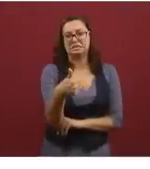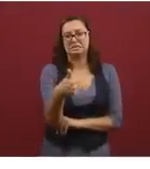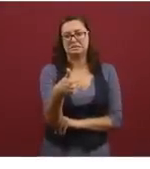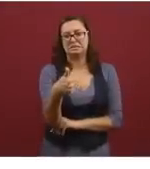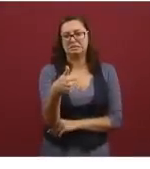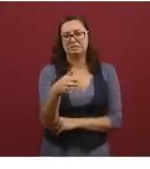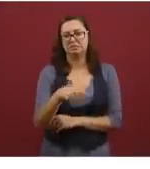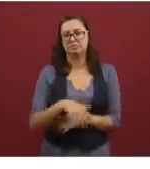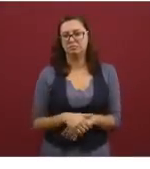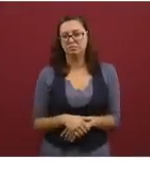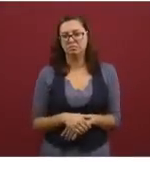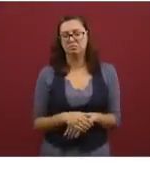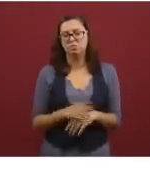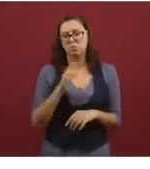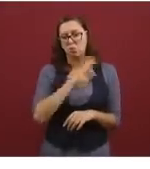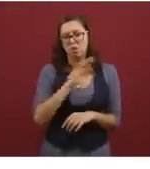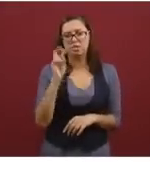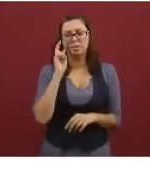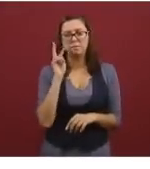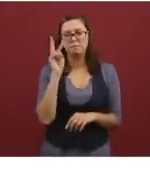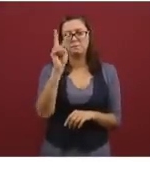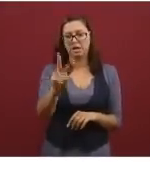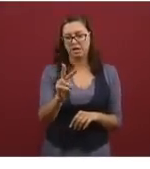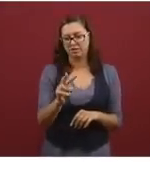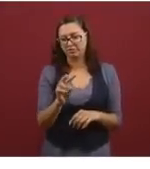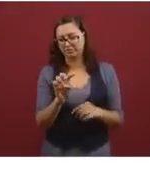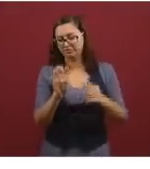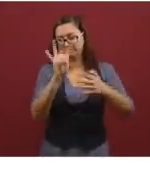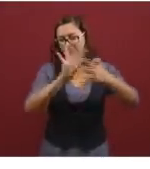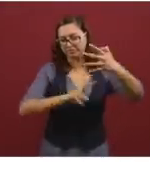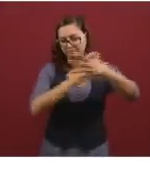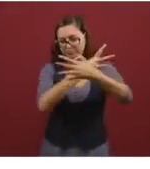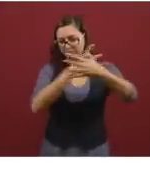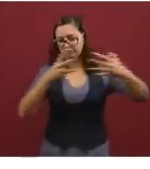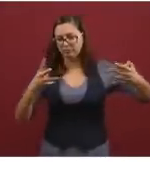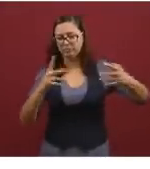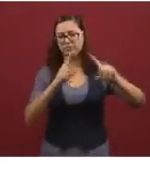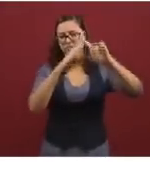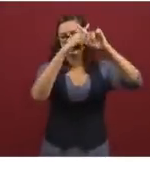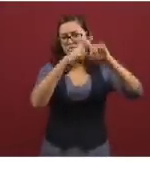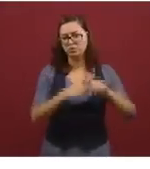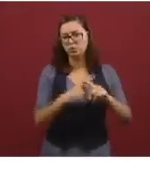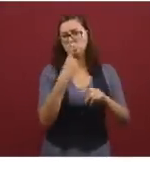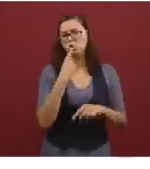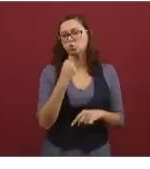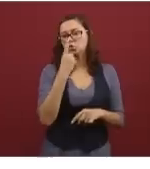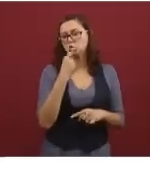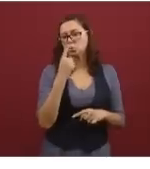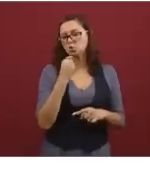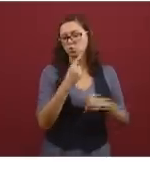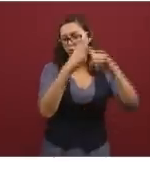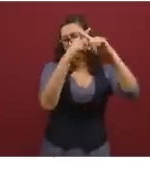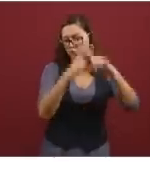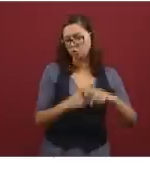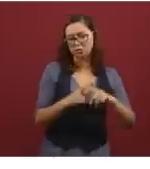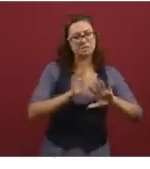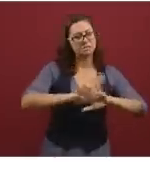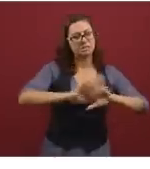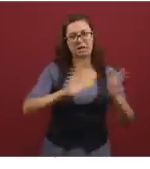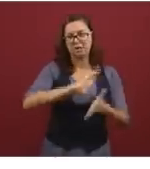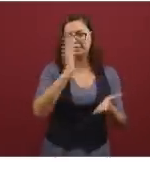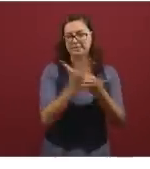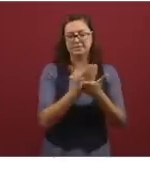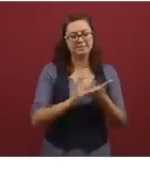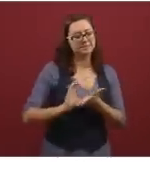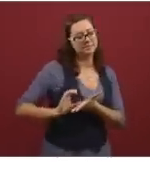una crucecita roja, ya están extinguidas. Las que aparecen con una cruz azul